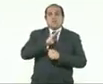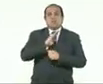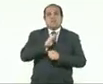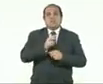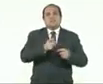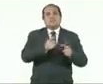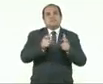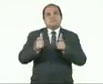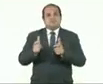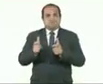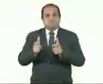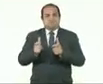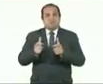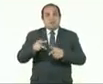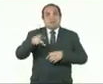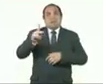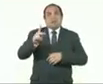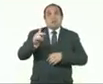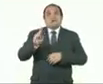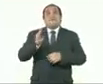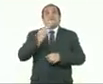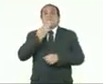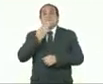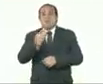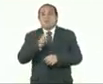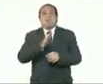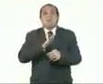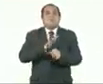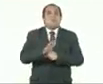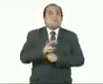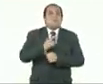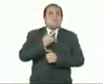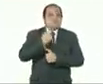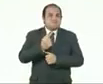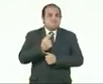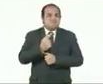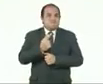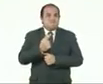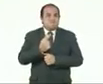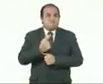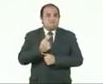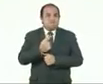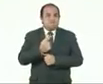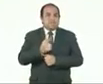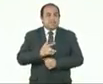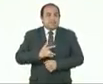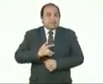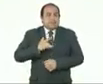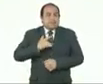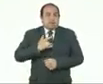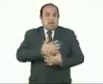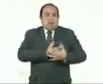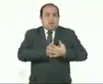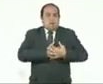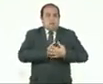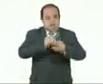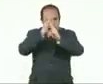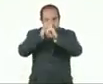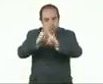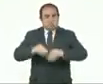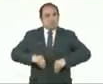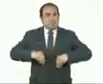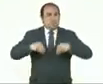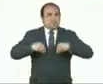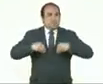son las armas, pero un bien necesario es precisamente sentir ese amor y ese respeto a la